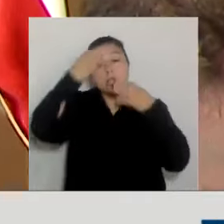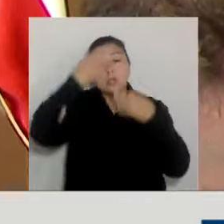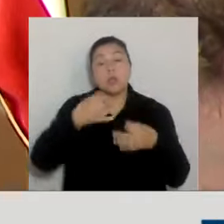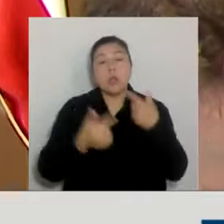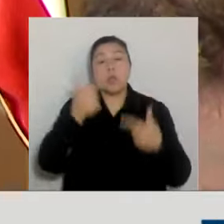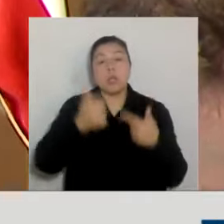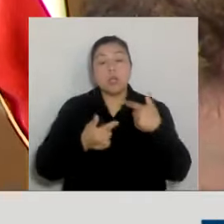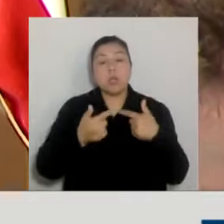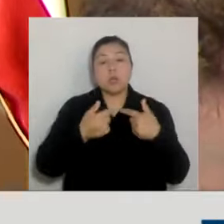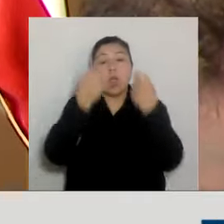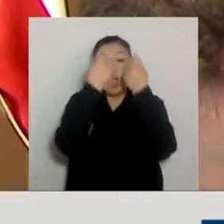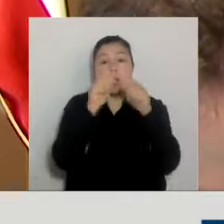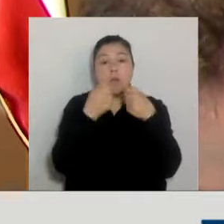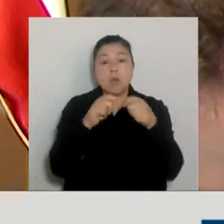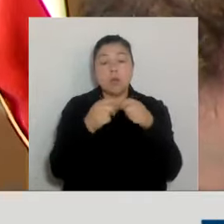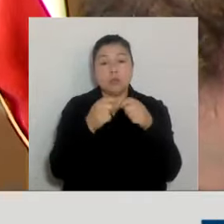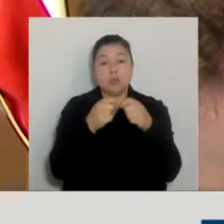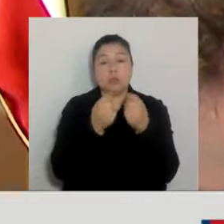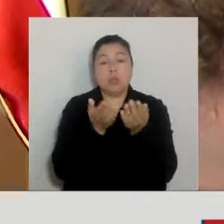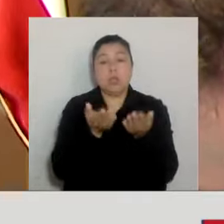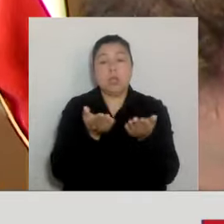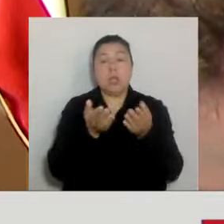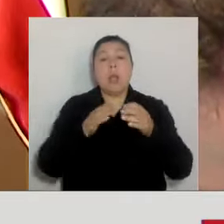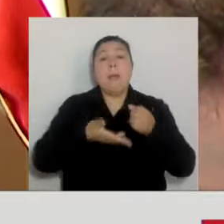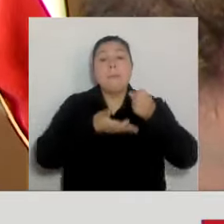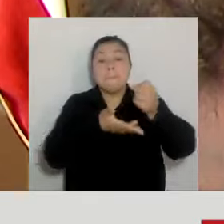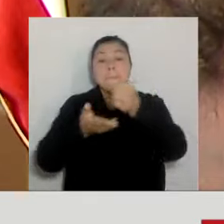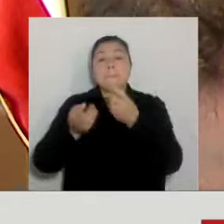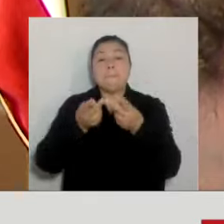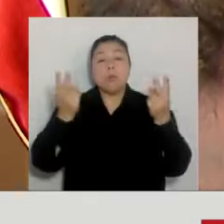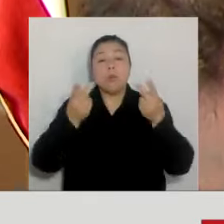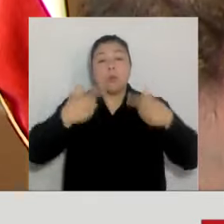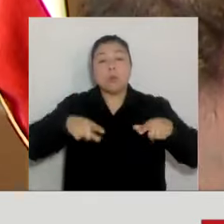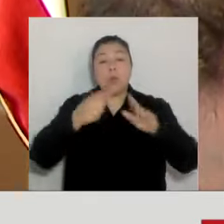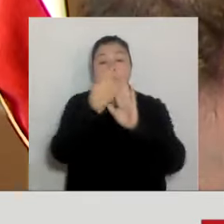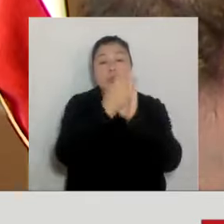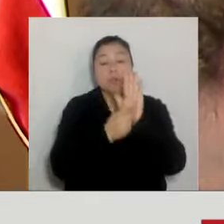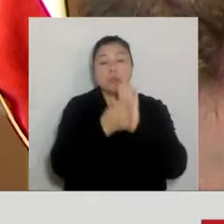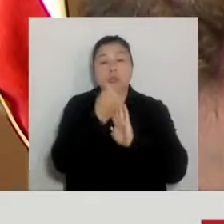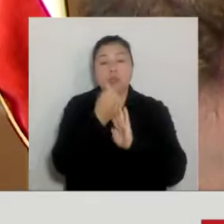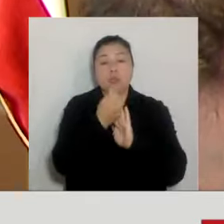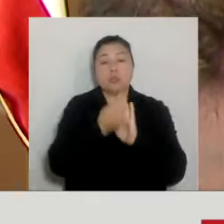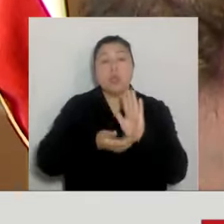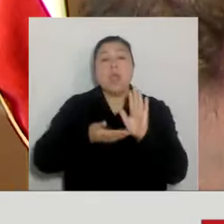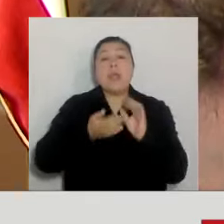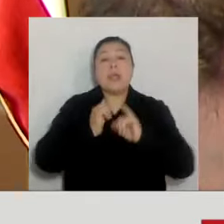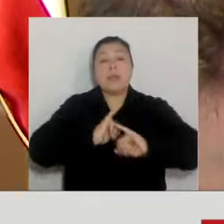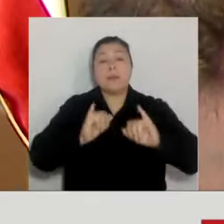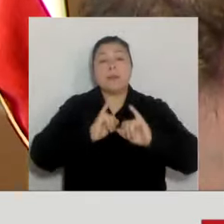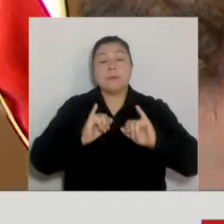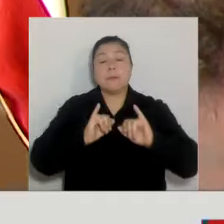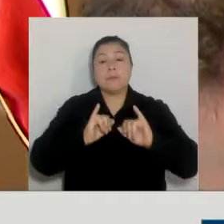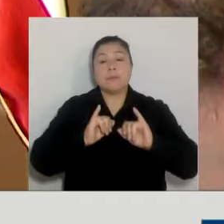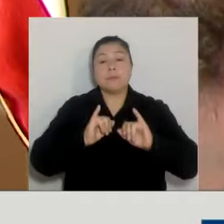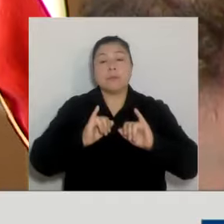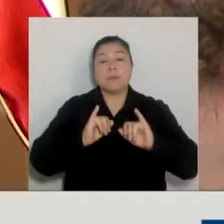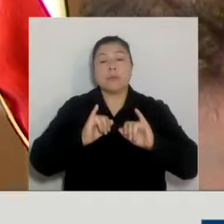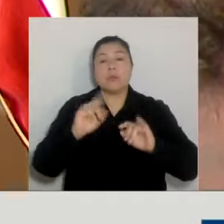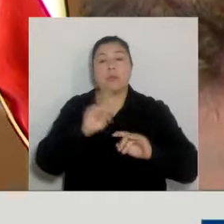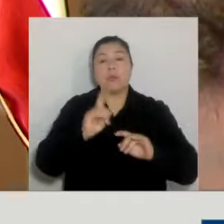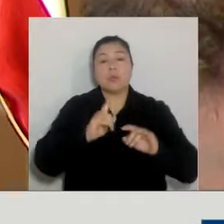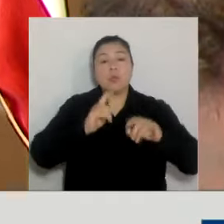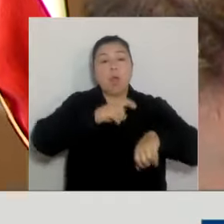evaluación está entregada a una repartición pública la dirección de presupuesto que entrega información parcial desactualizada si